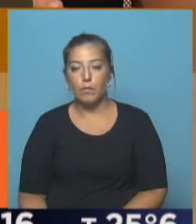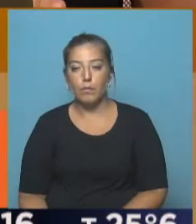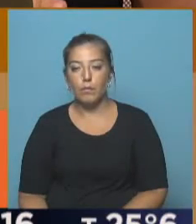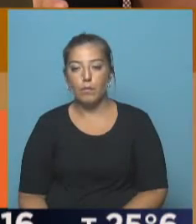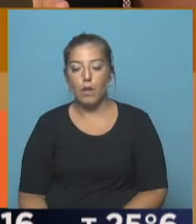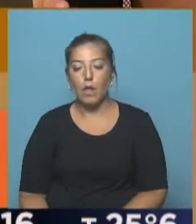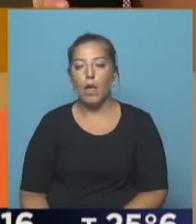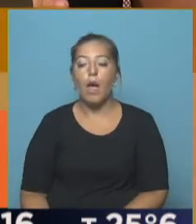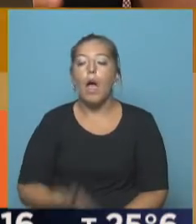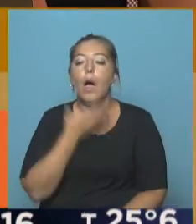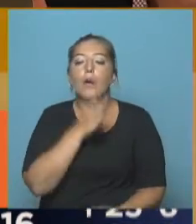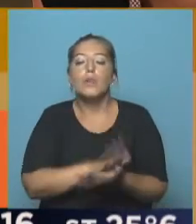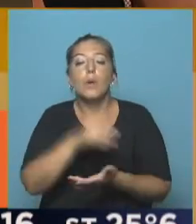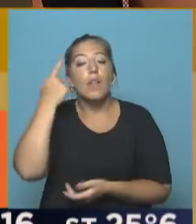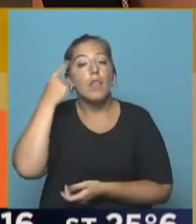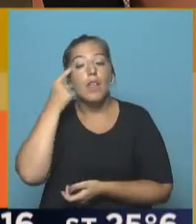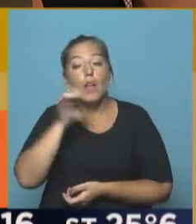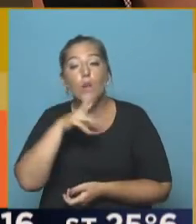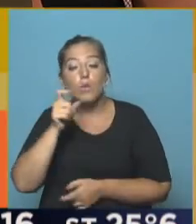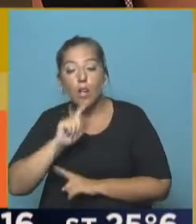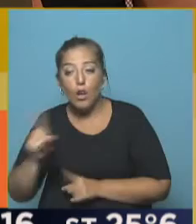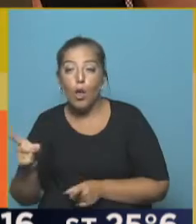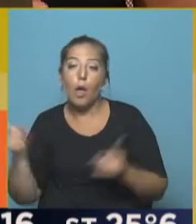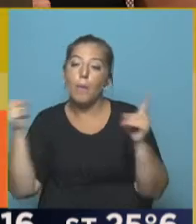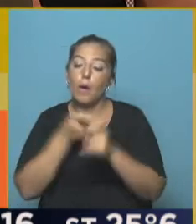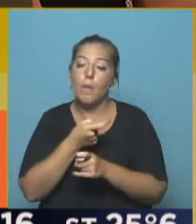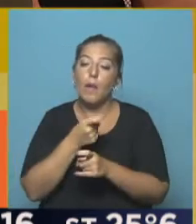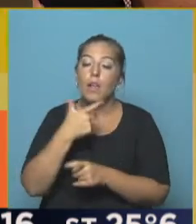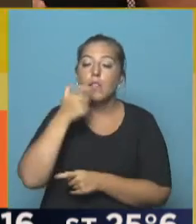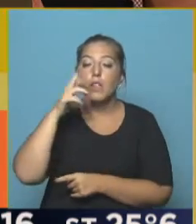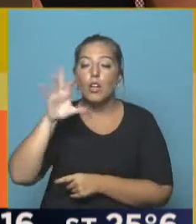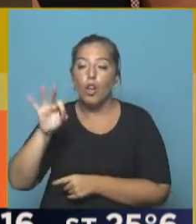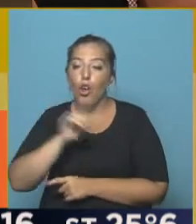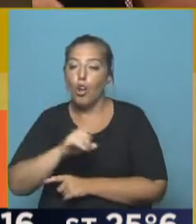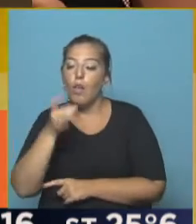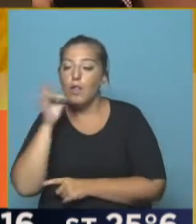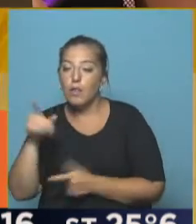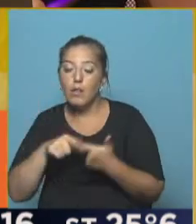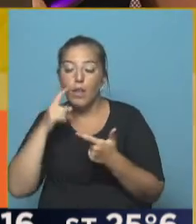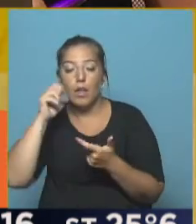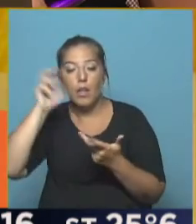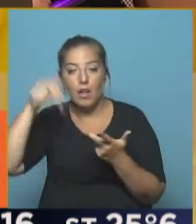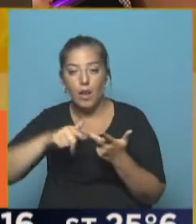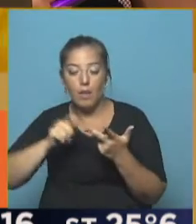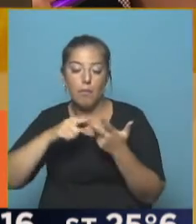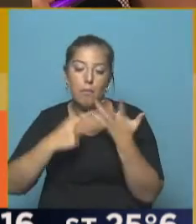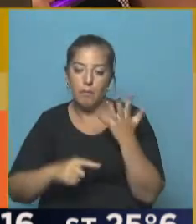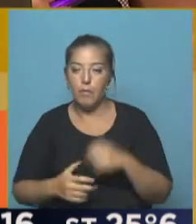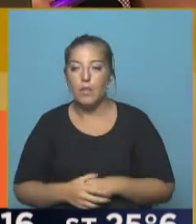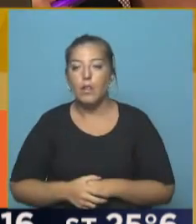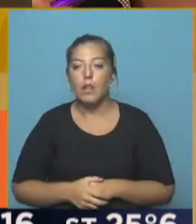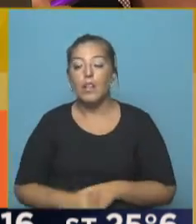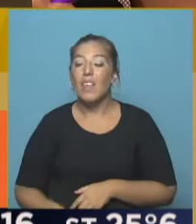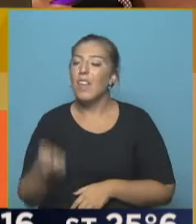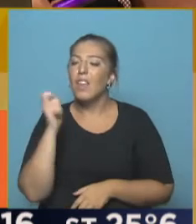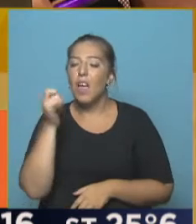ejemplo, no es Rusia el problema sirio, sino el terrorismo, Irán y demás. ¿Quién ocupa